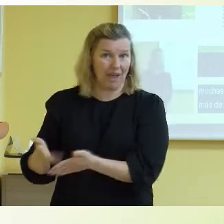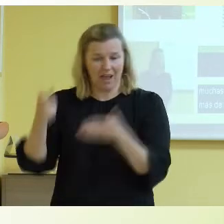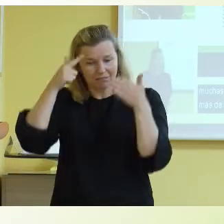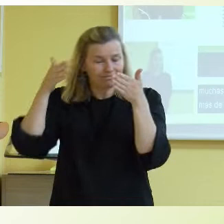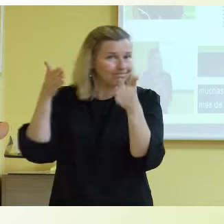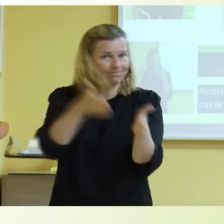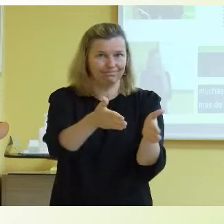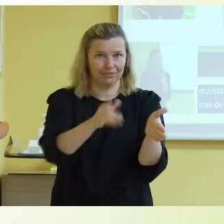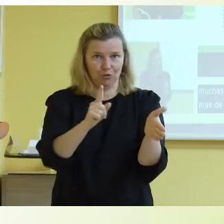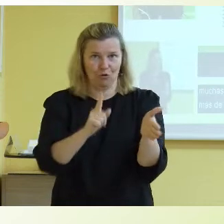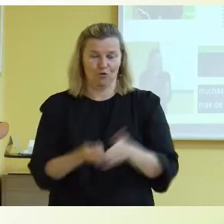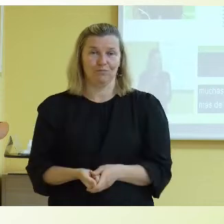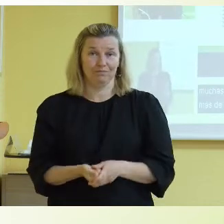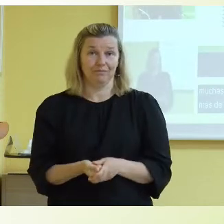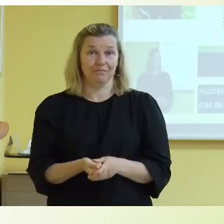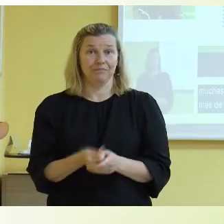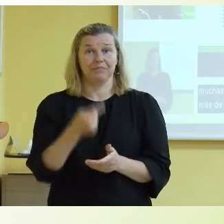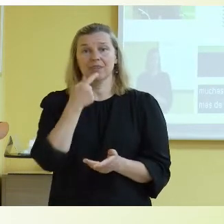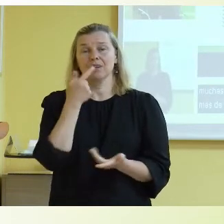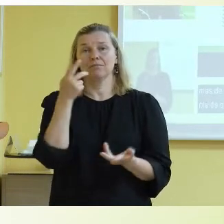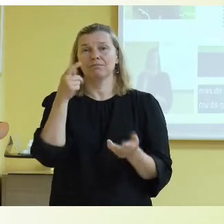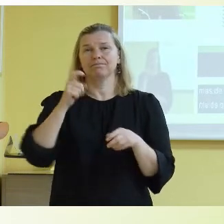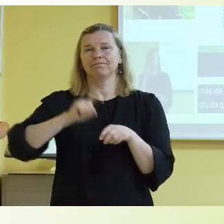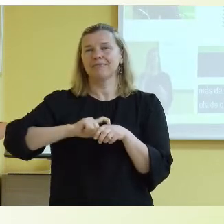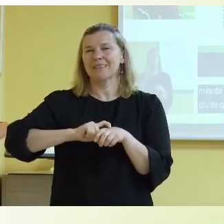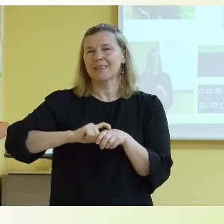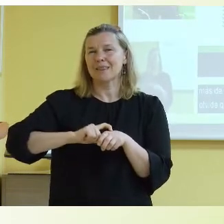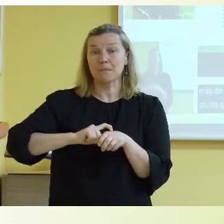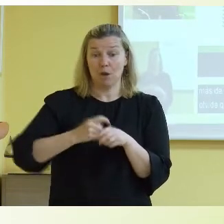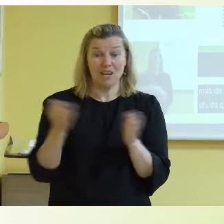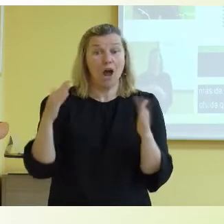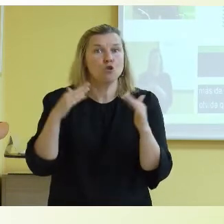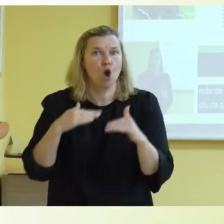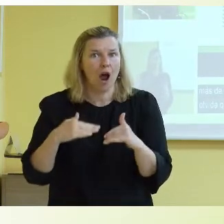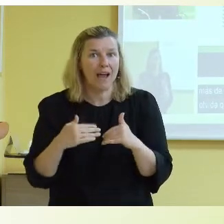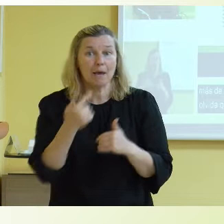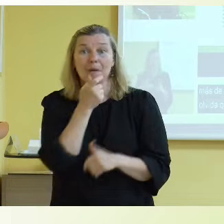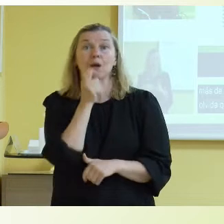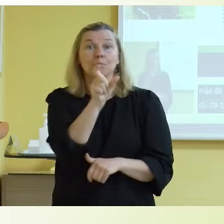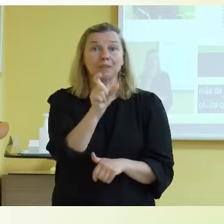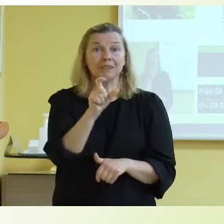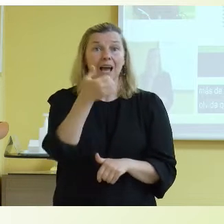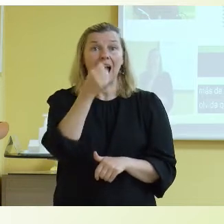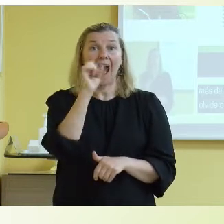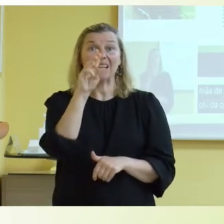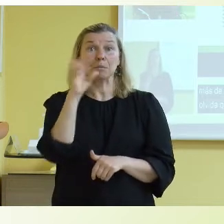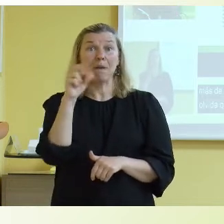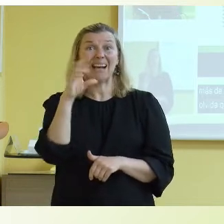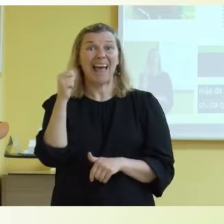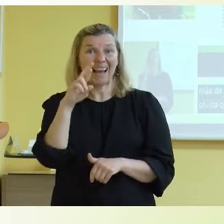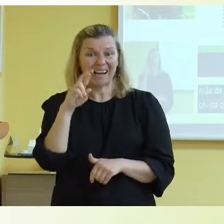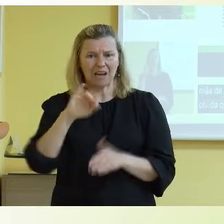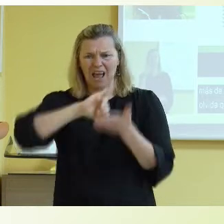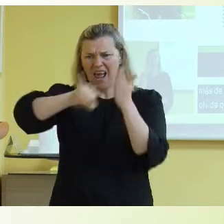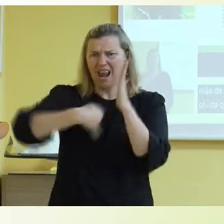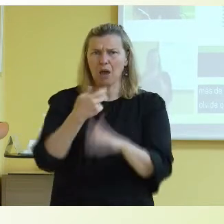el contexto general. No estamos hablando del típico, ya no existe, pero la definición de Asperger, que es una persona que tiene lenguaje, que